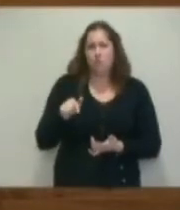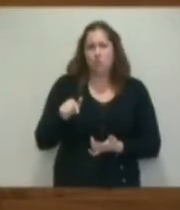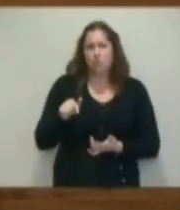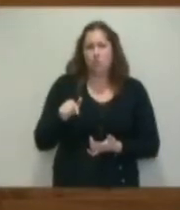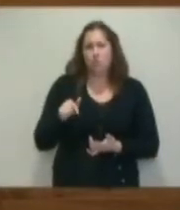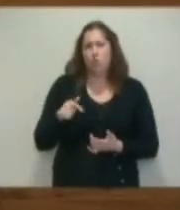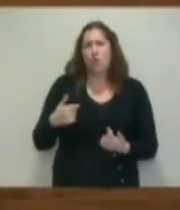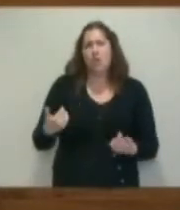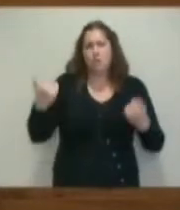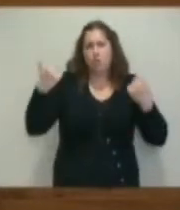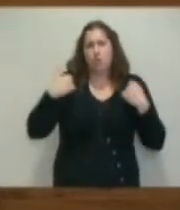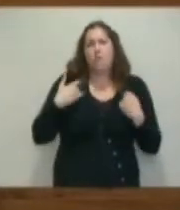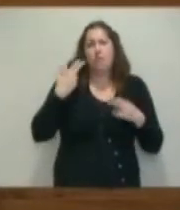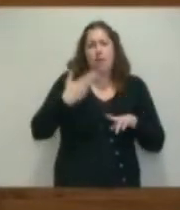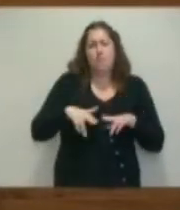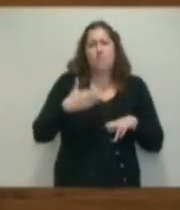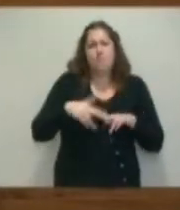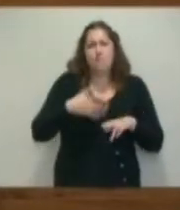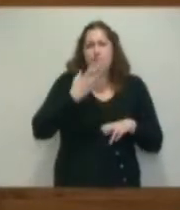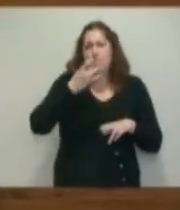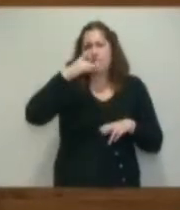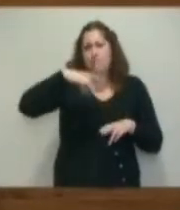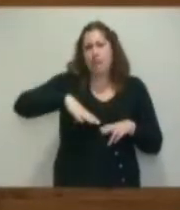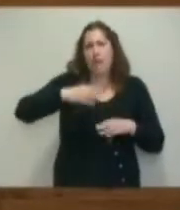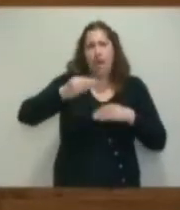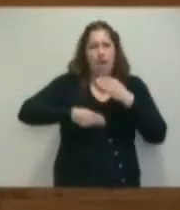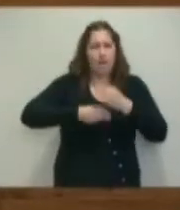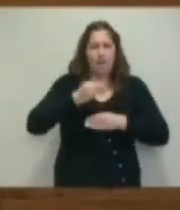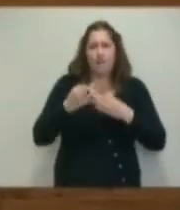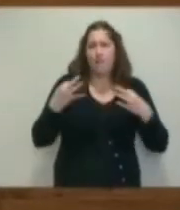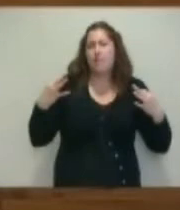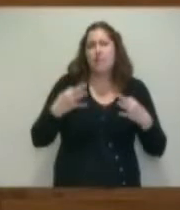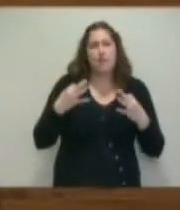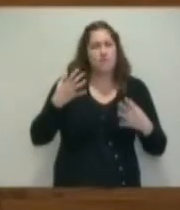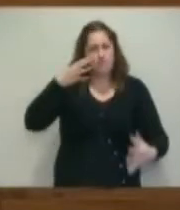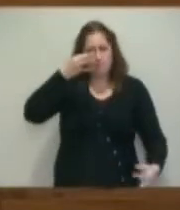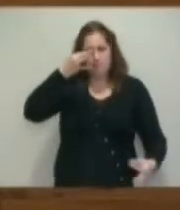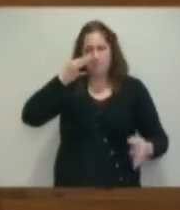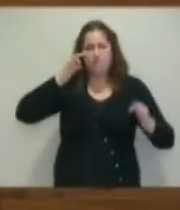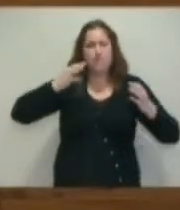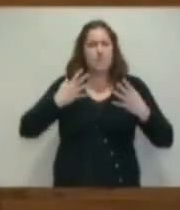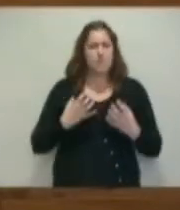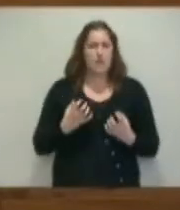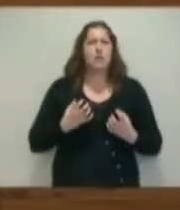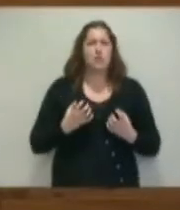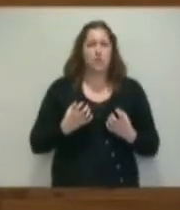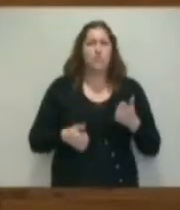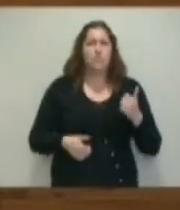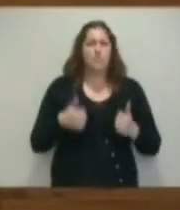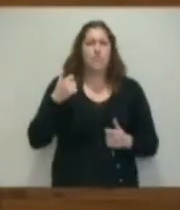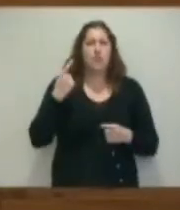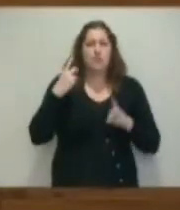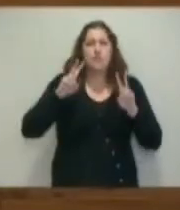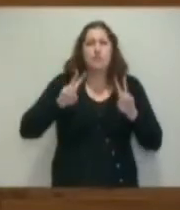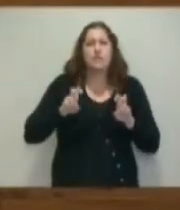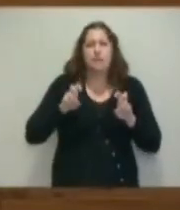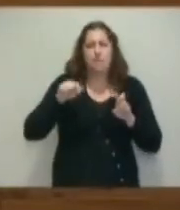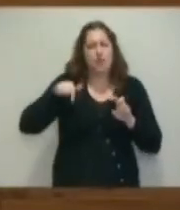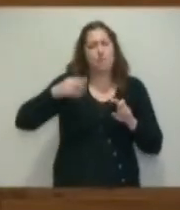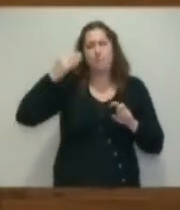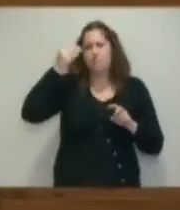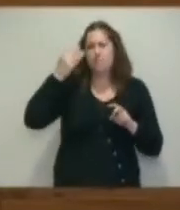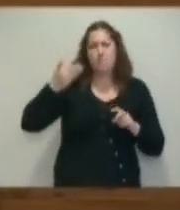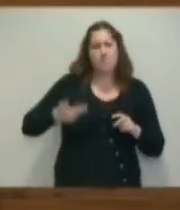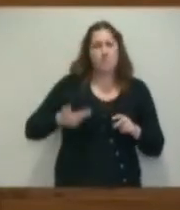la responsabilidad política, hay que hacerlo con todo rigor y, desde luego, en un asunto como este, que a nosotros nos parece muy